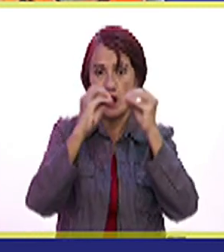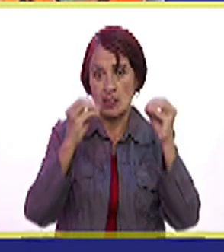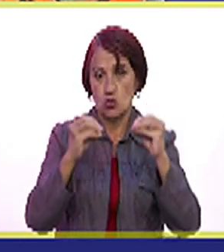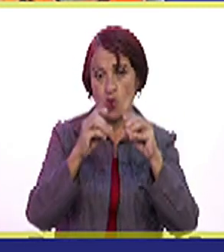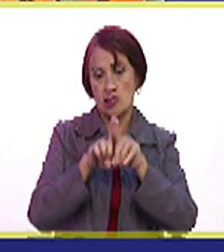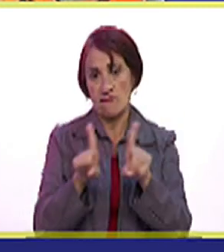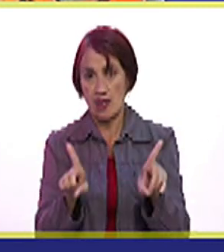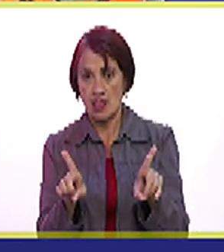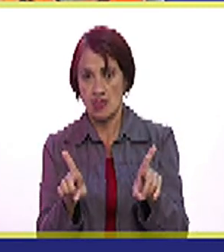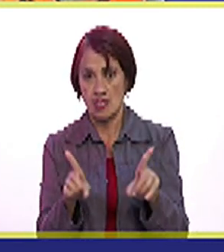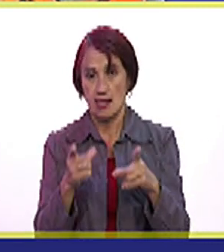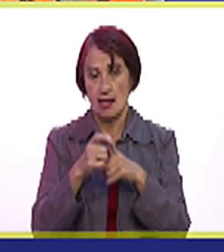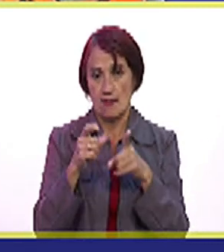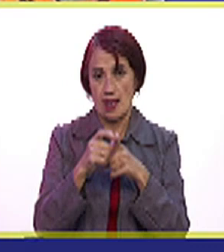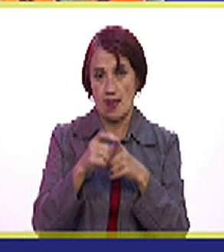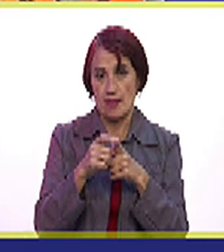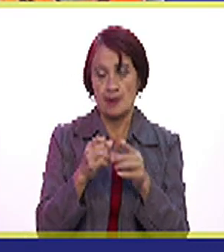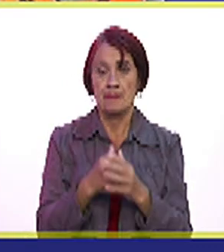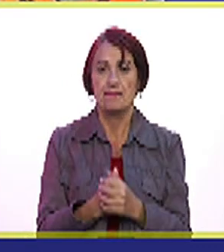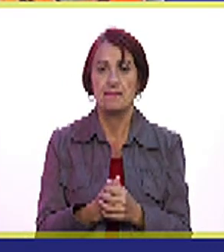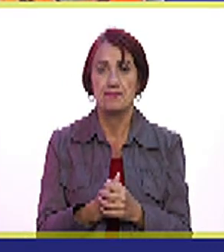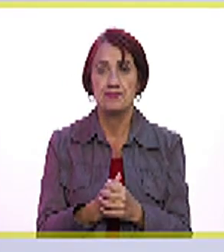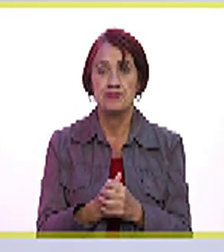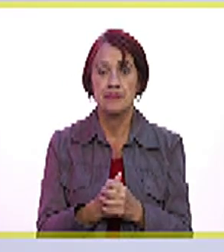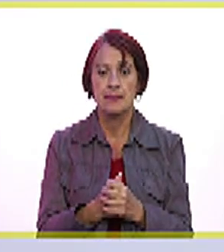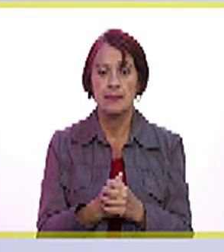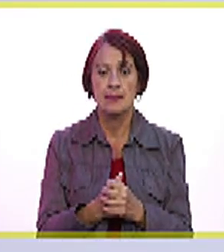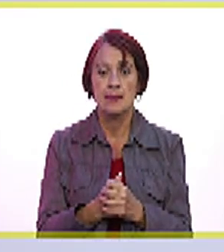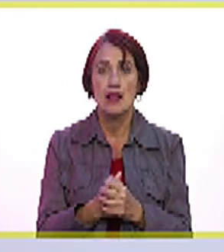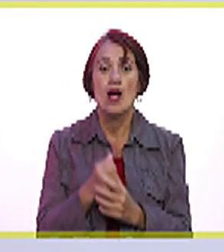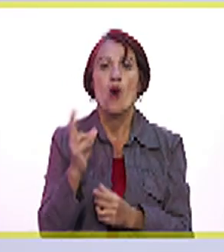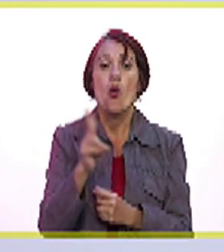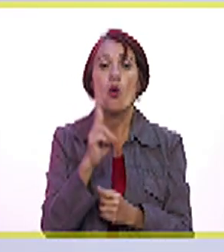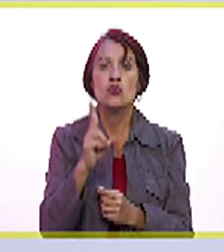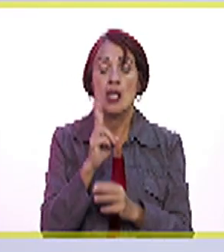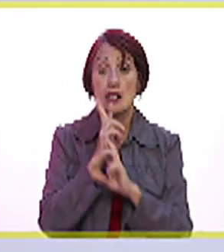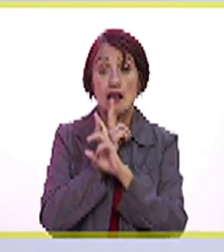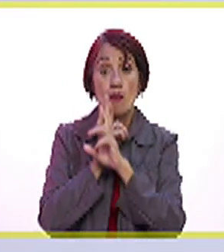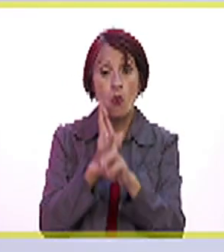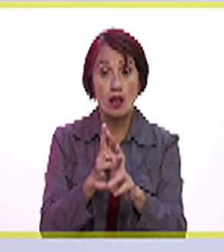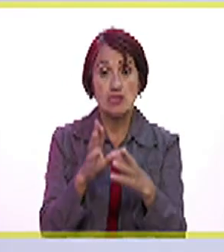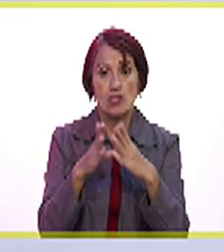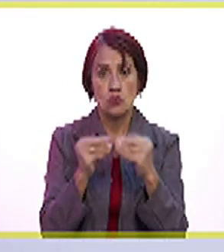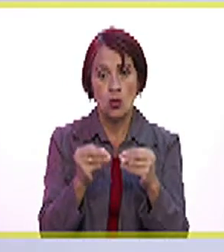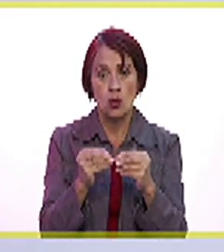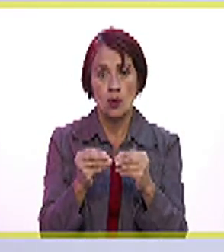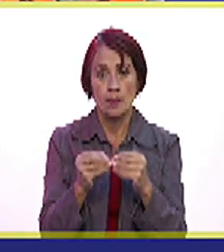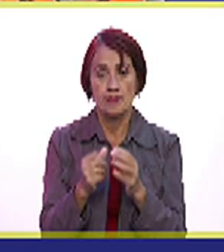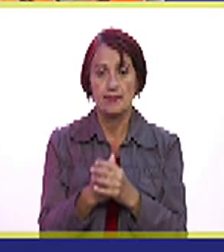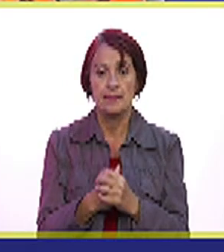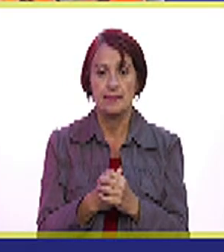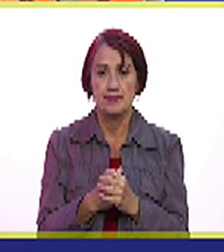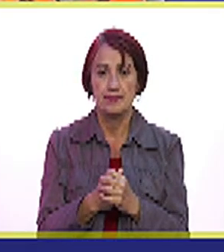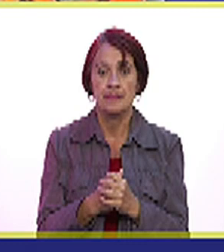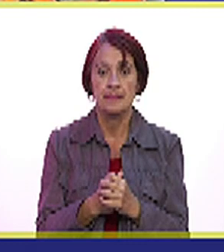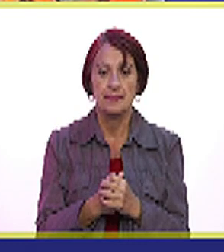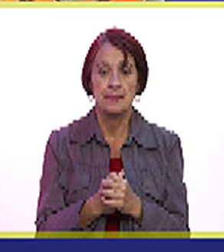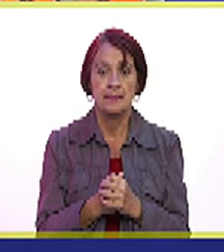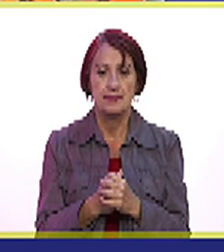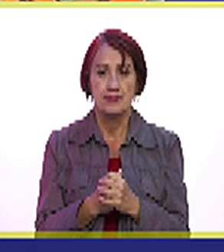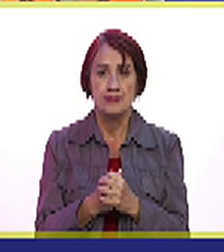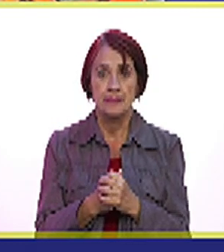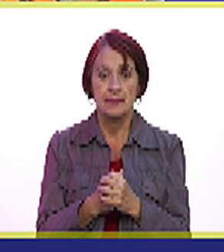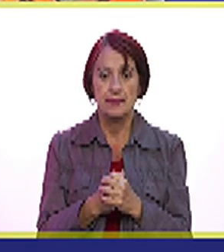la palabra de it is, ¿ok? Y para usarlo para una respuesta, digo yes it is,